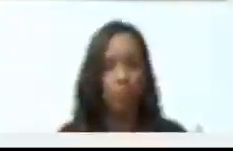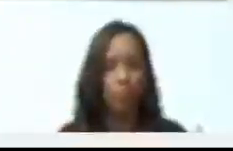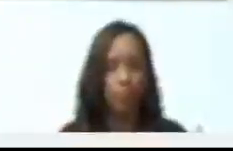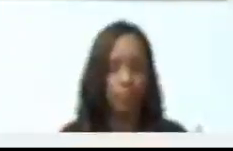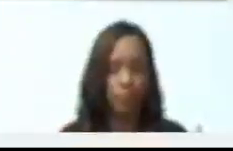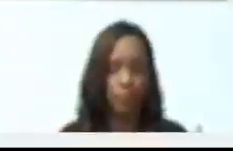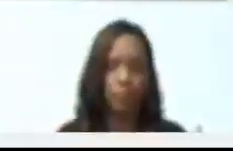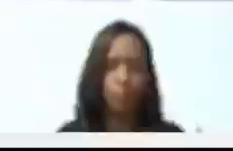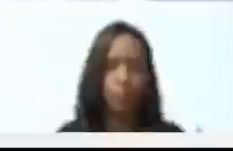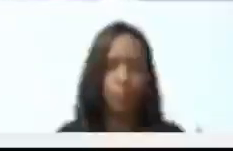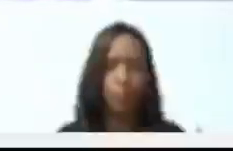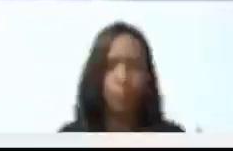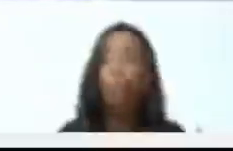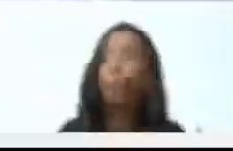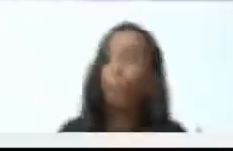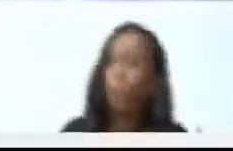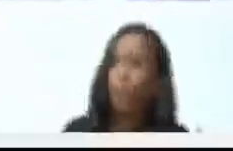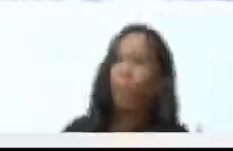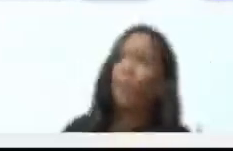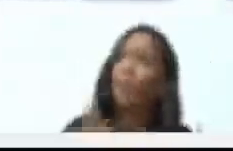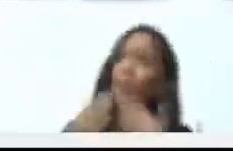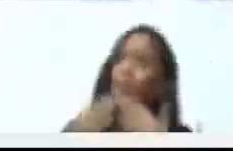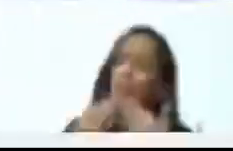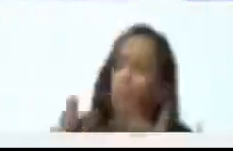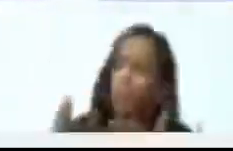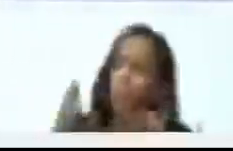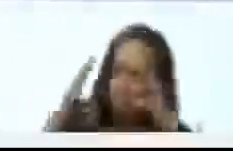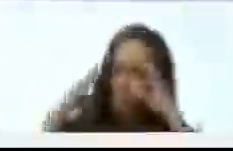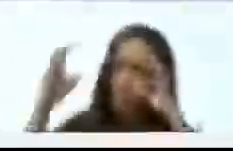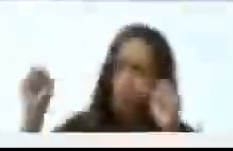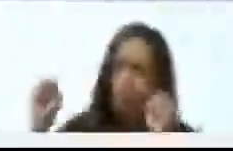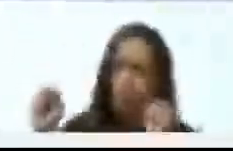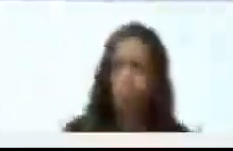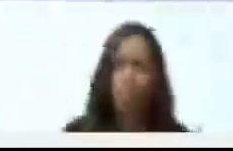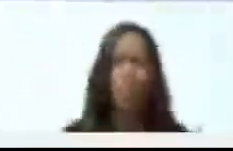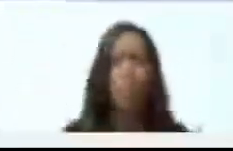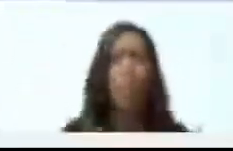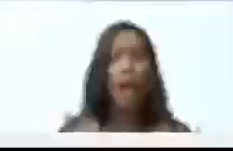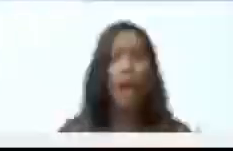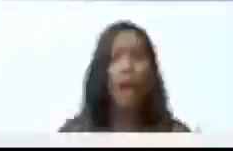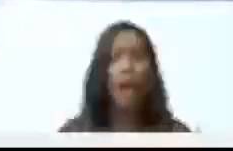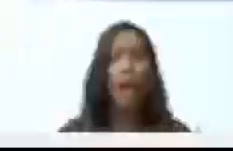Oposición a que el proyecto vaya a la comisión bicameral. Y ojalá